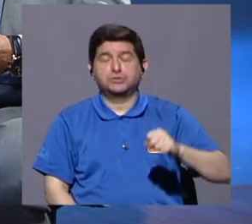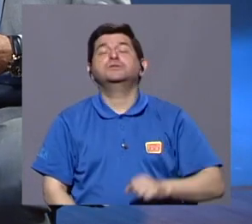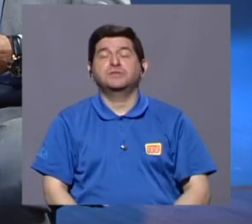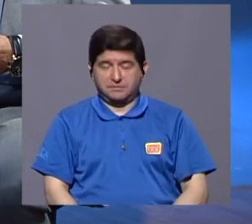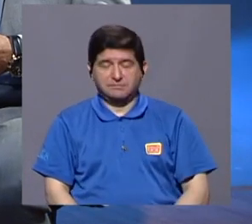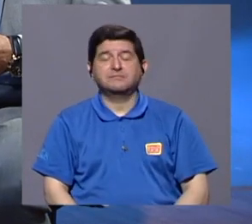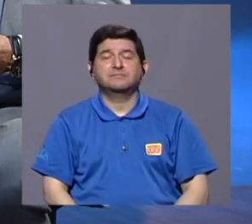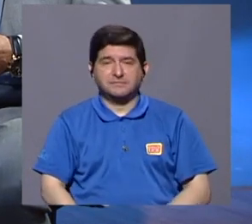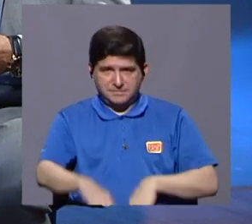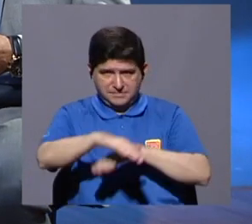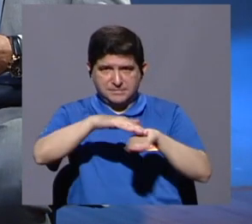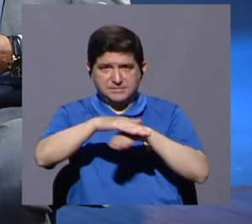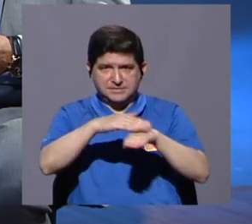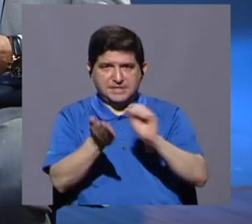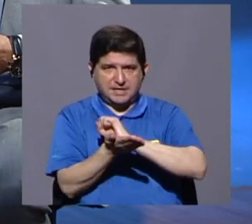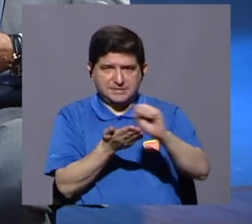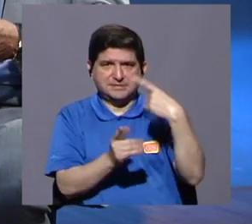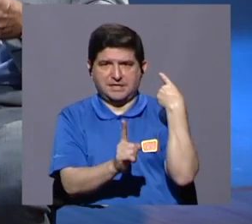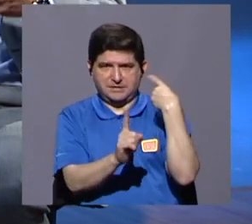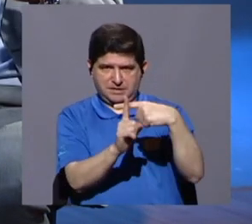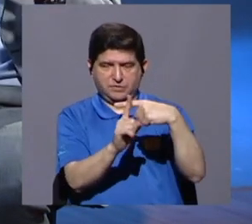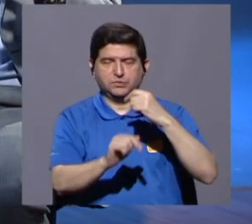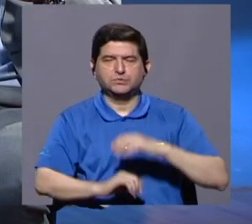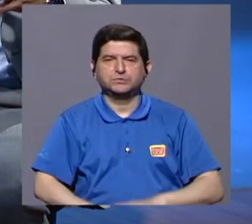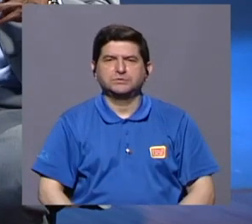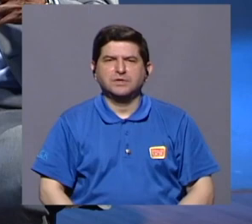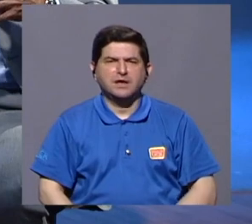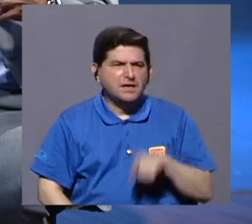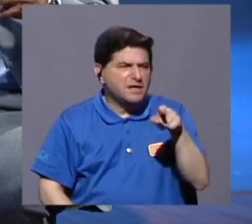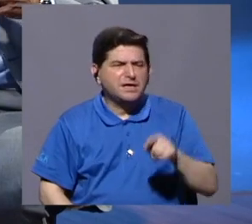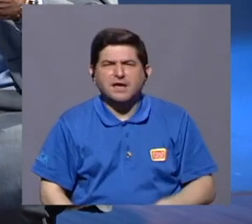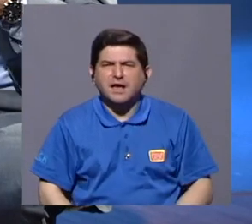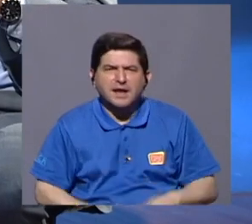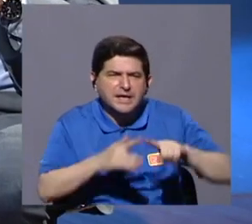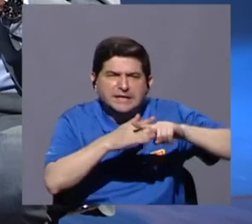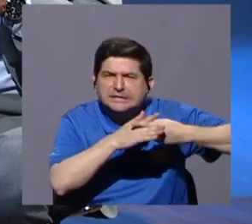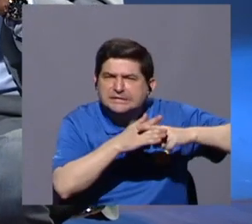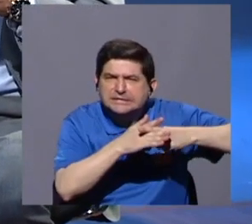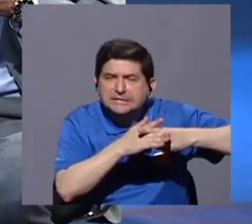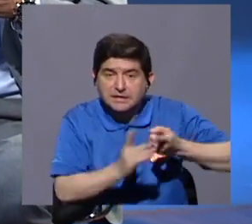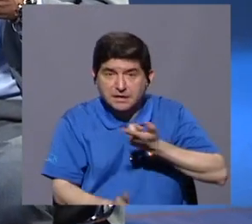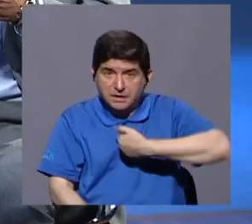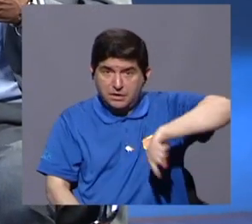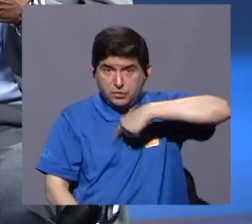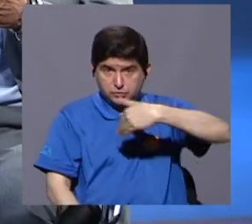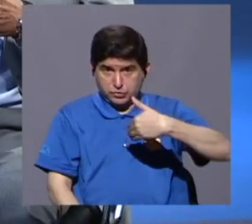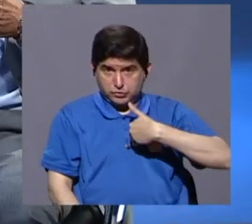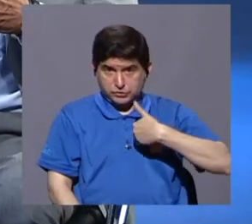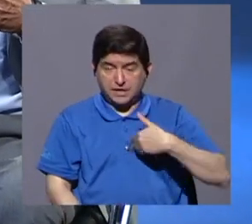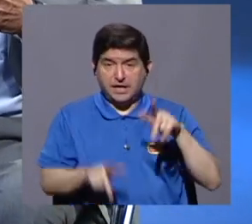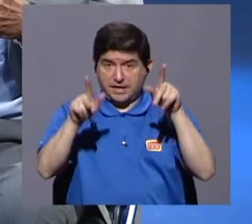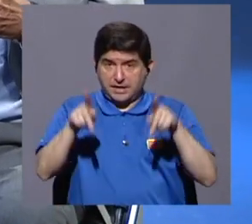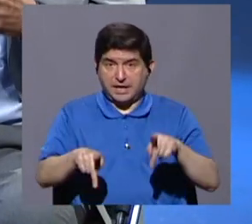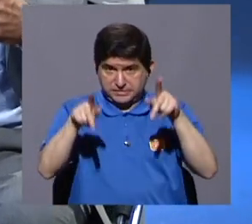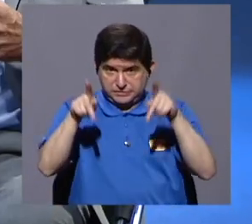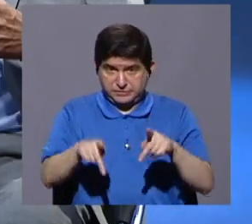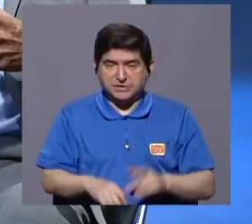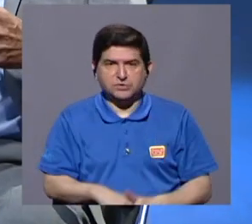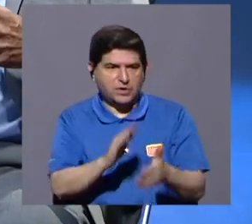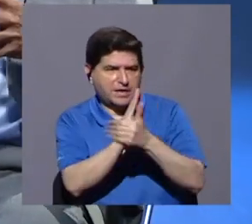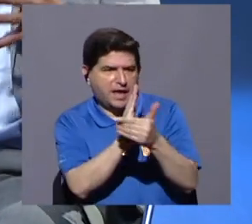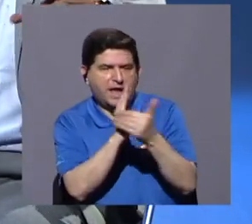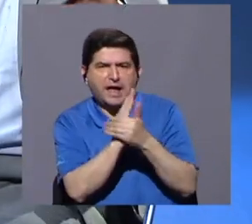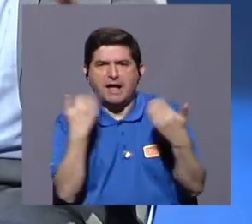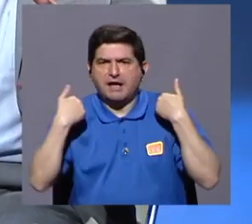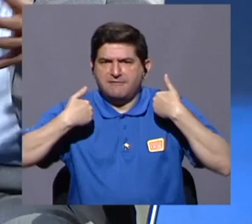cruz exactamente en carolina y el mantenimiento nosotros tenemos todo el personal el talento humano